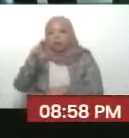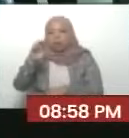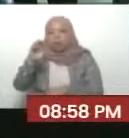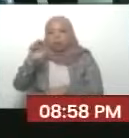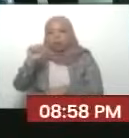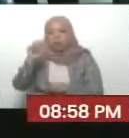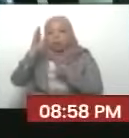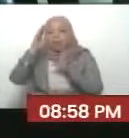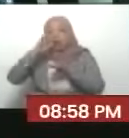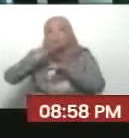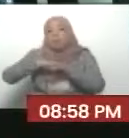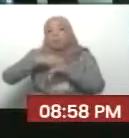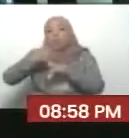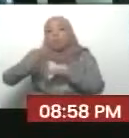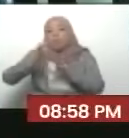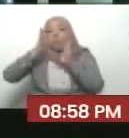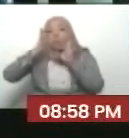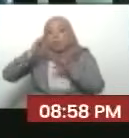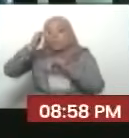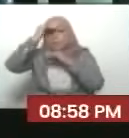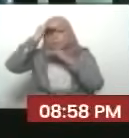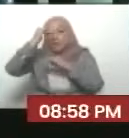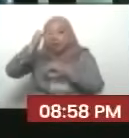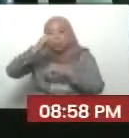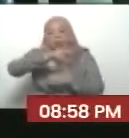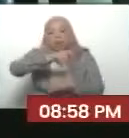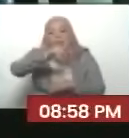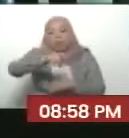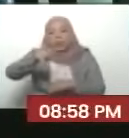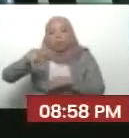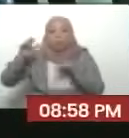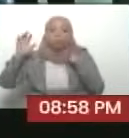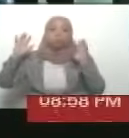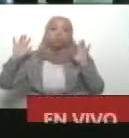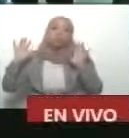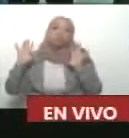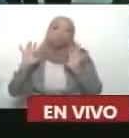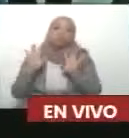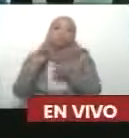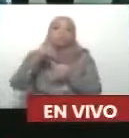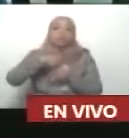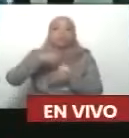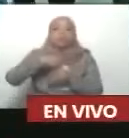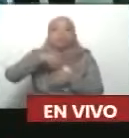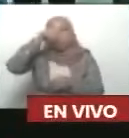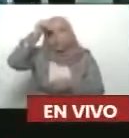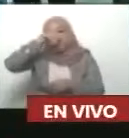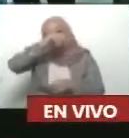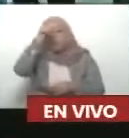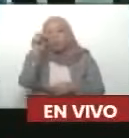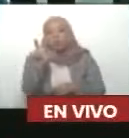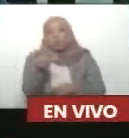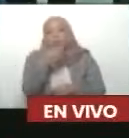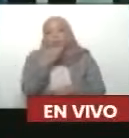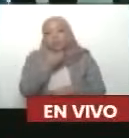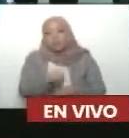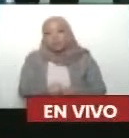están viendo, la gente tiene que ir a votar el domingo 3 de diciembre?